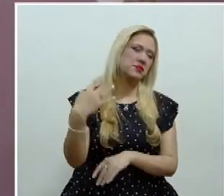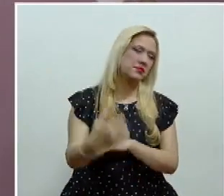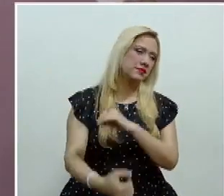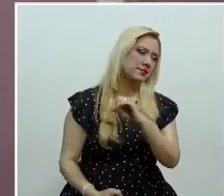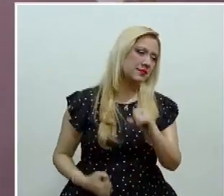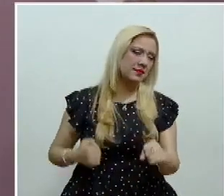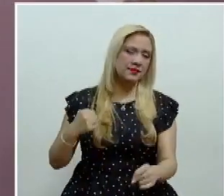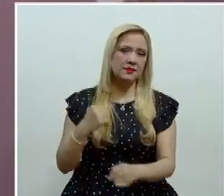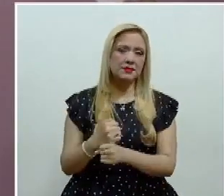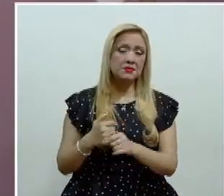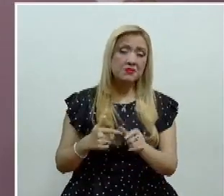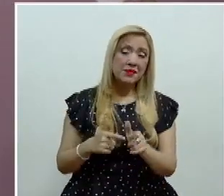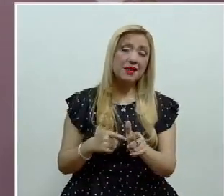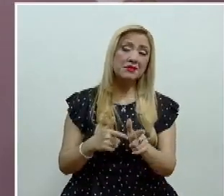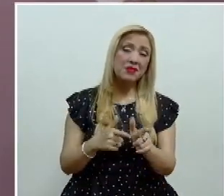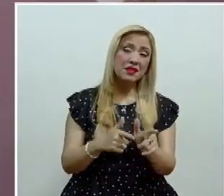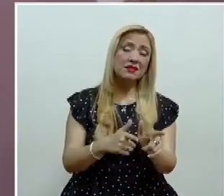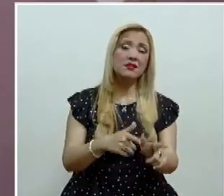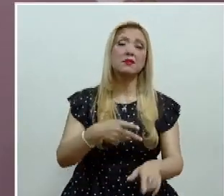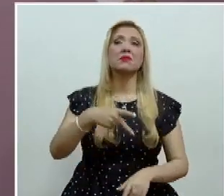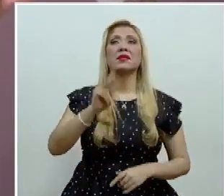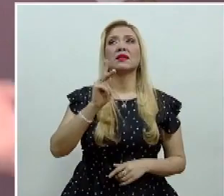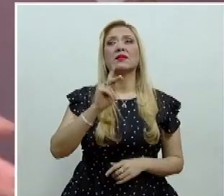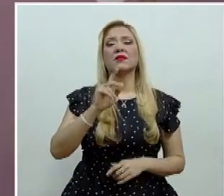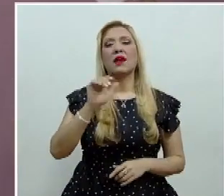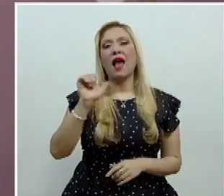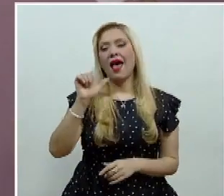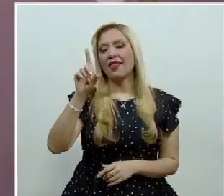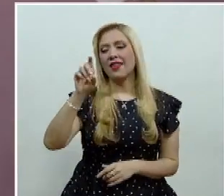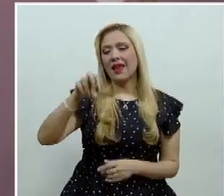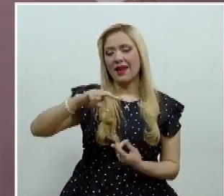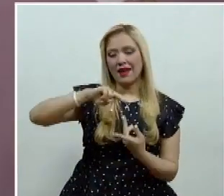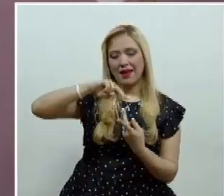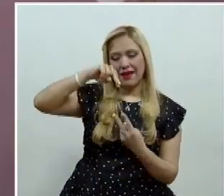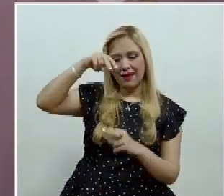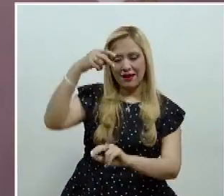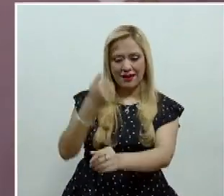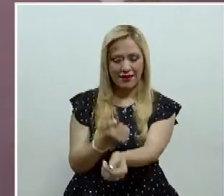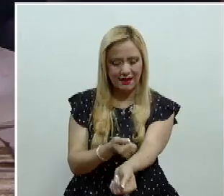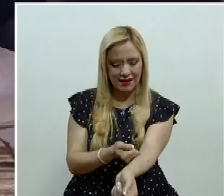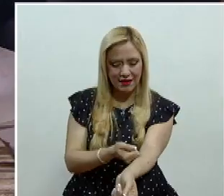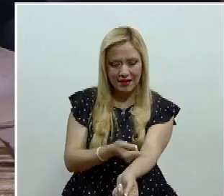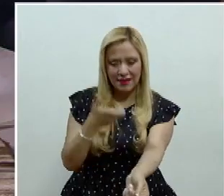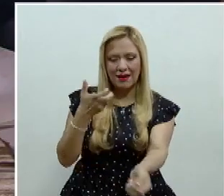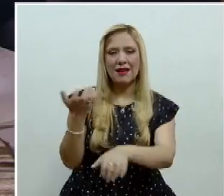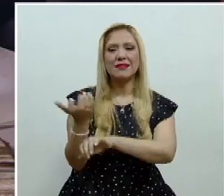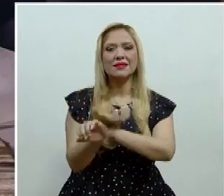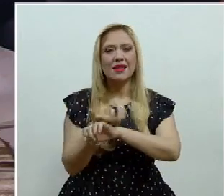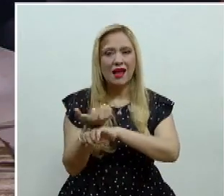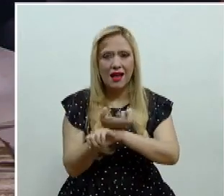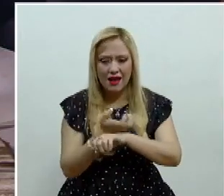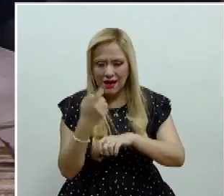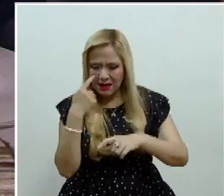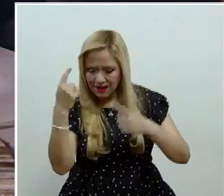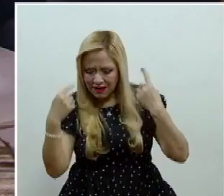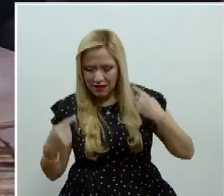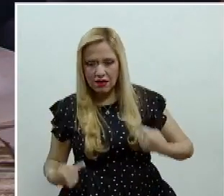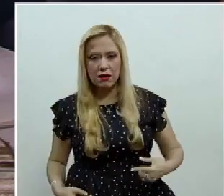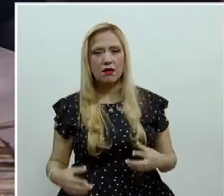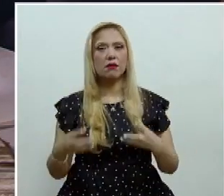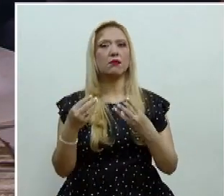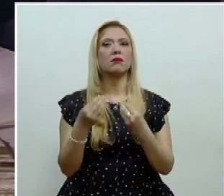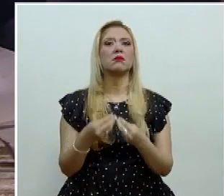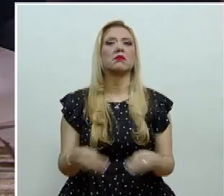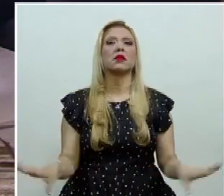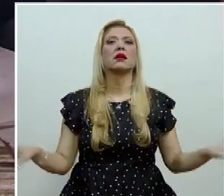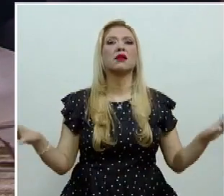investigaciones, pero por el paso del tiempo, por ejemplo, muestras de ADN, rastros de sangre, elementos de este tipo ya se degradaron,